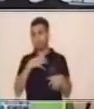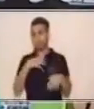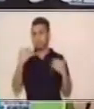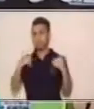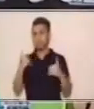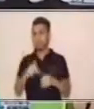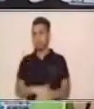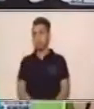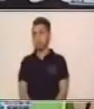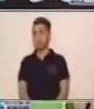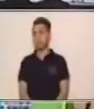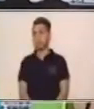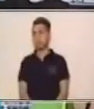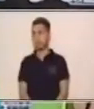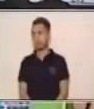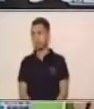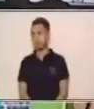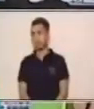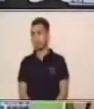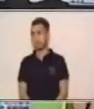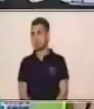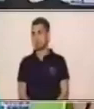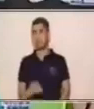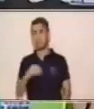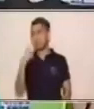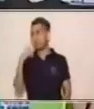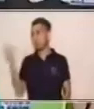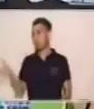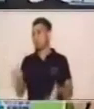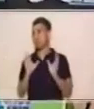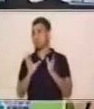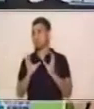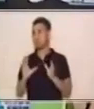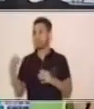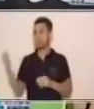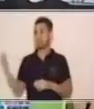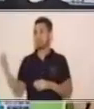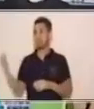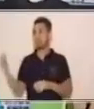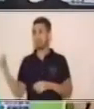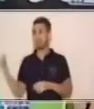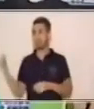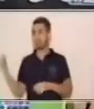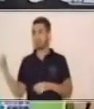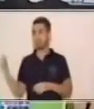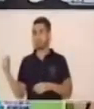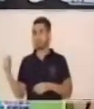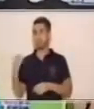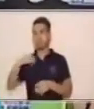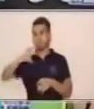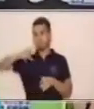O también puedes utilizar un bote como este. Si te das cuenta, le quitas el tapón,